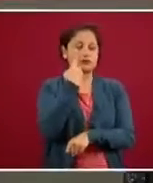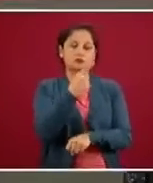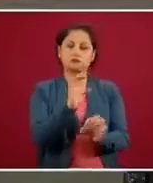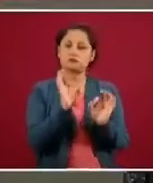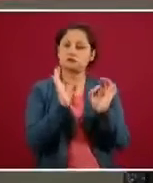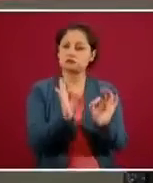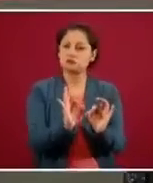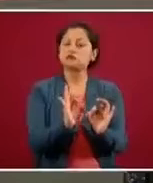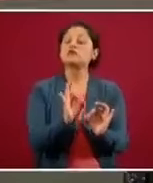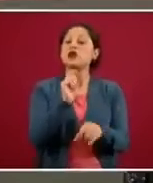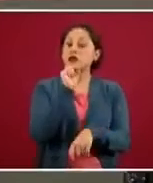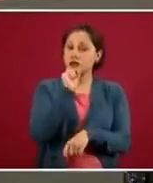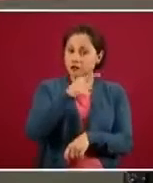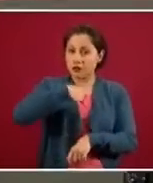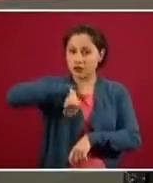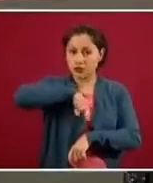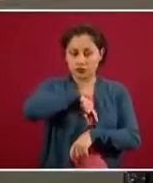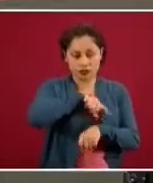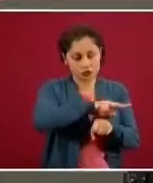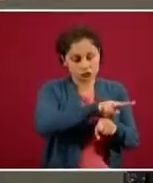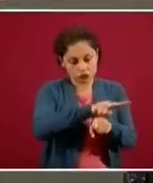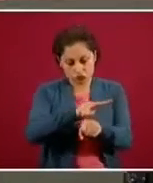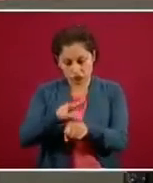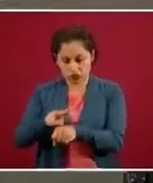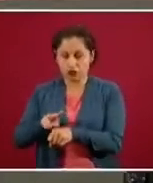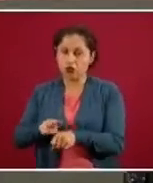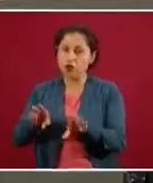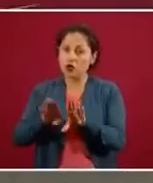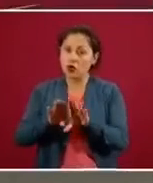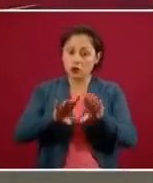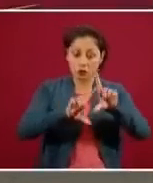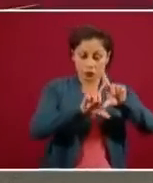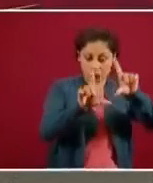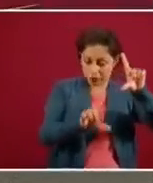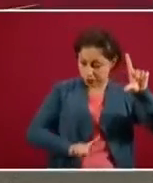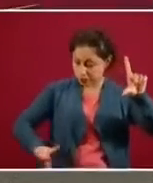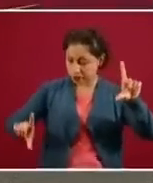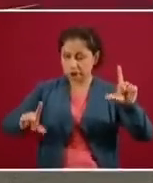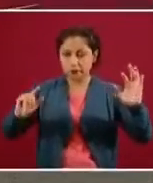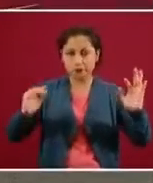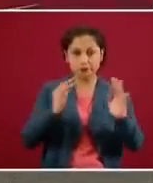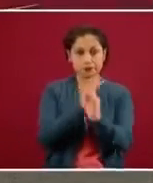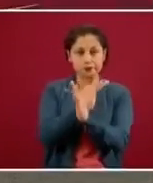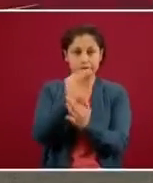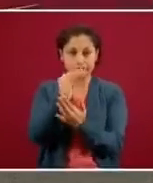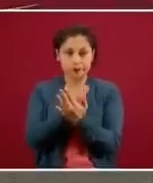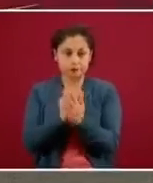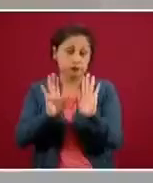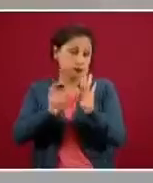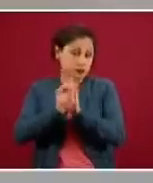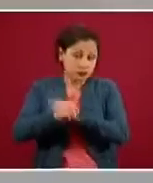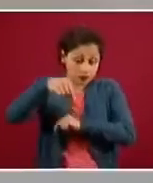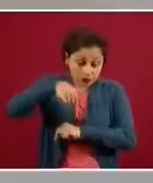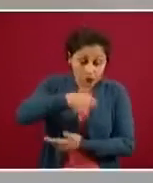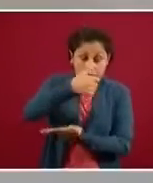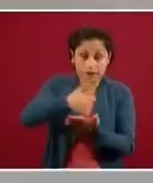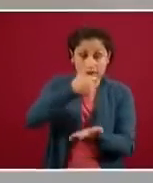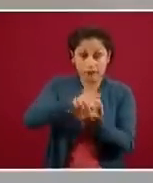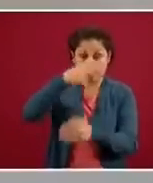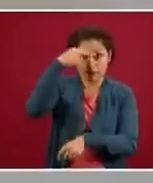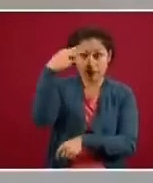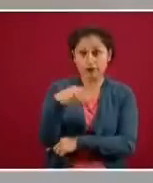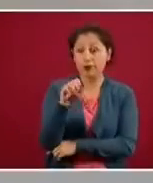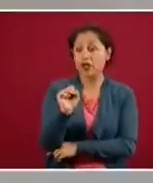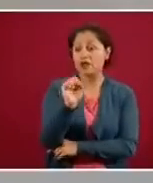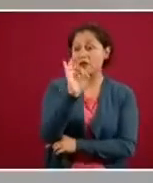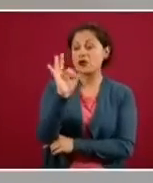monitoreo continuo de la reducción de la movilidad, como el que he mencionado, en la Ciudad de México 60%. En otros casos no existe un